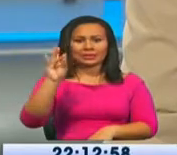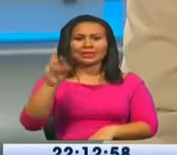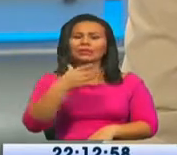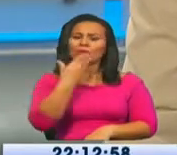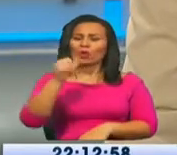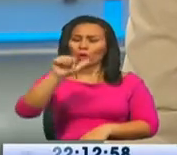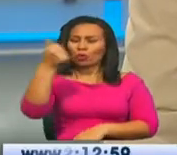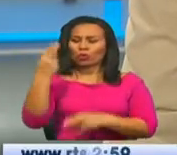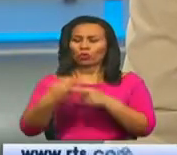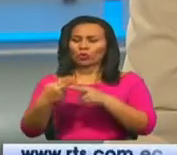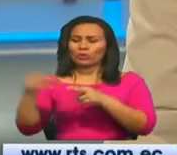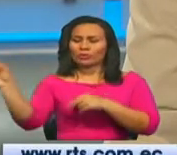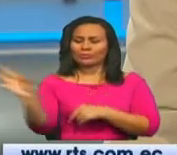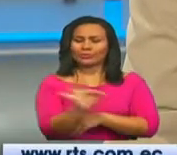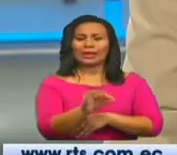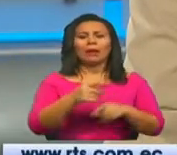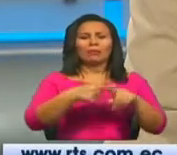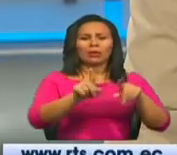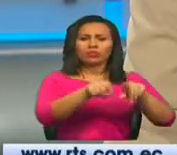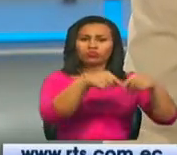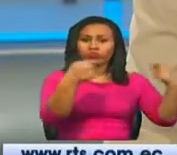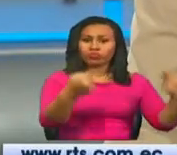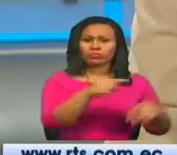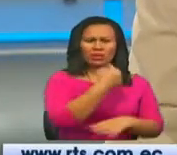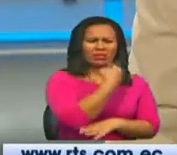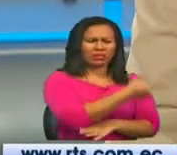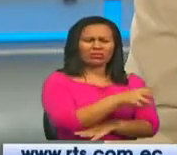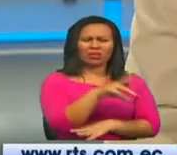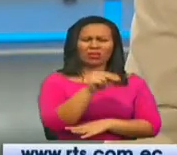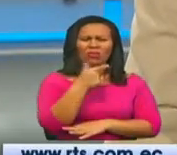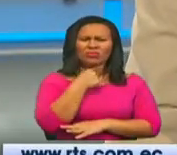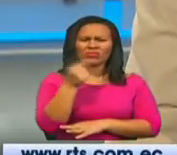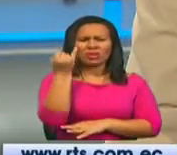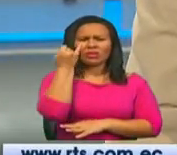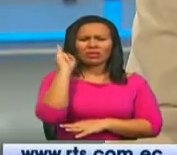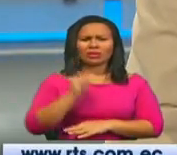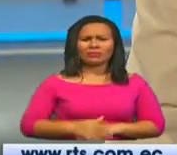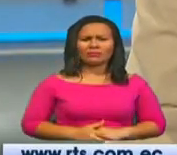la oposición criticó la postura del sector oficialista.